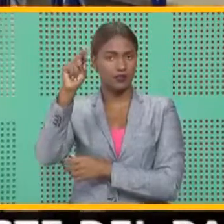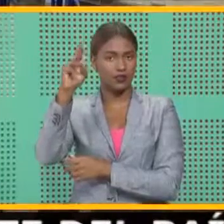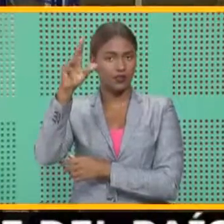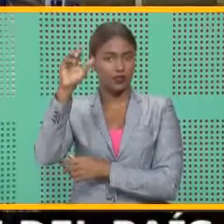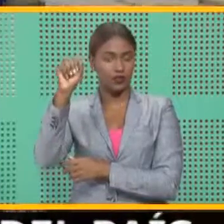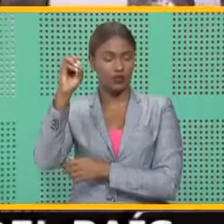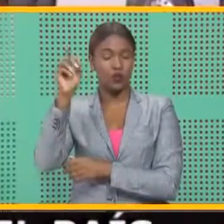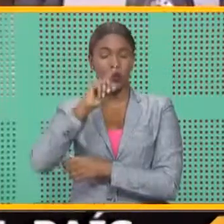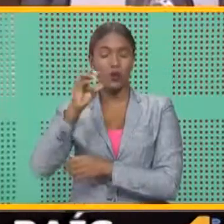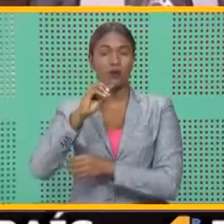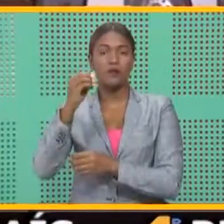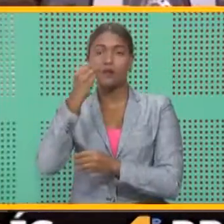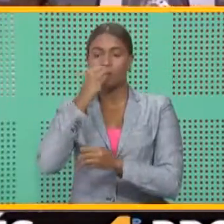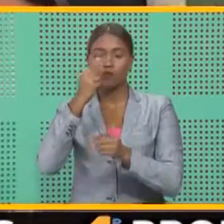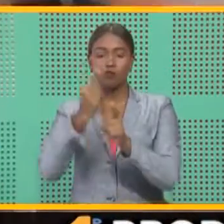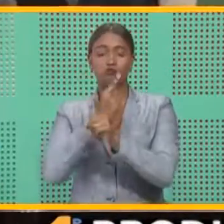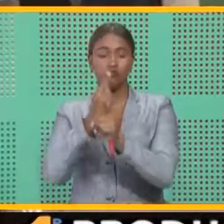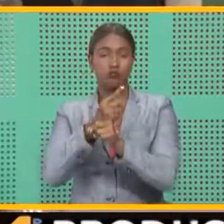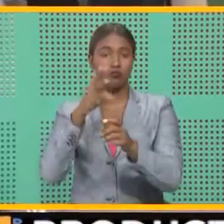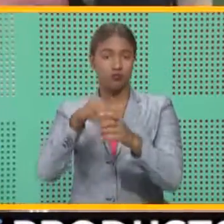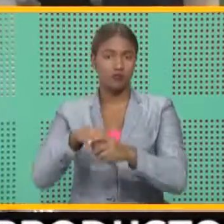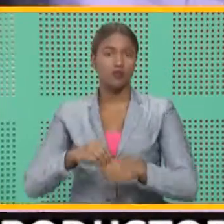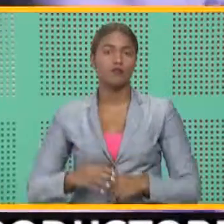y de nutrición, como las vitaminas.